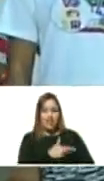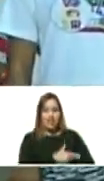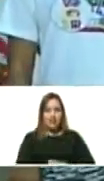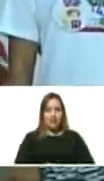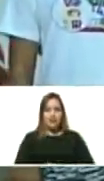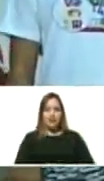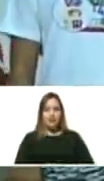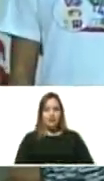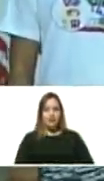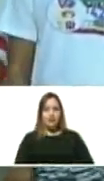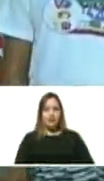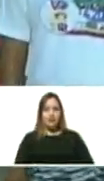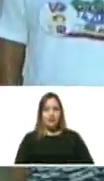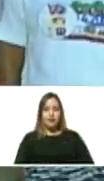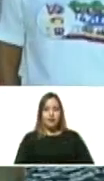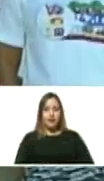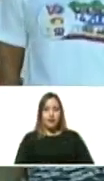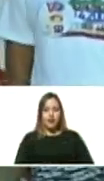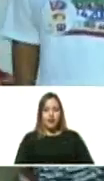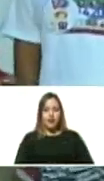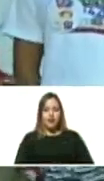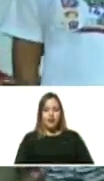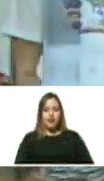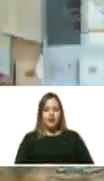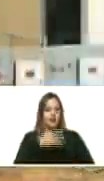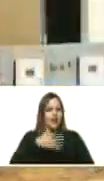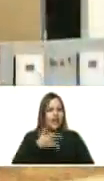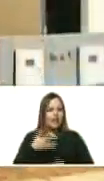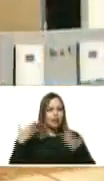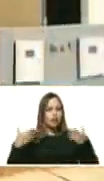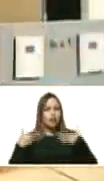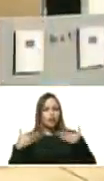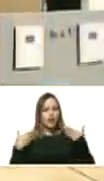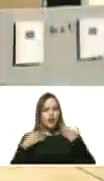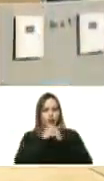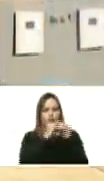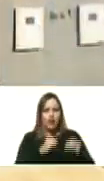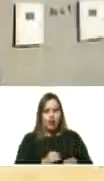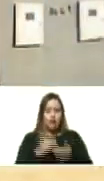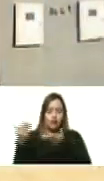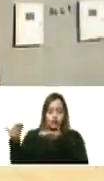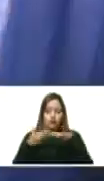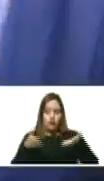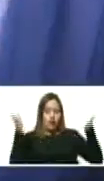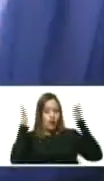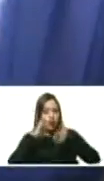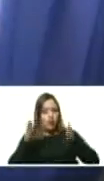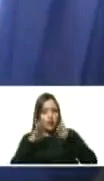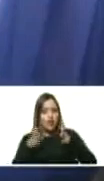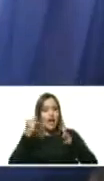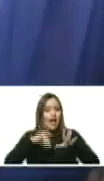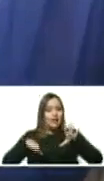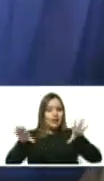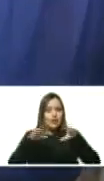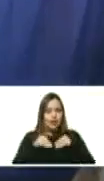Entonces, me siento contento y agradable que usted dio unas órdenes y ha sido